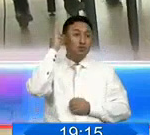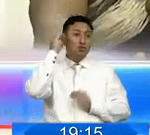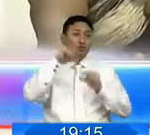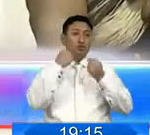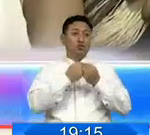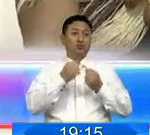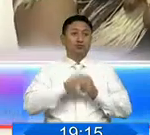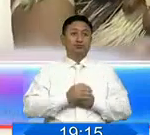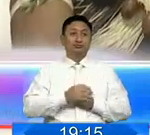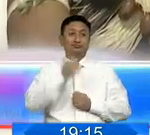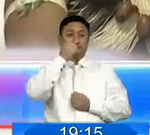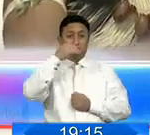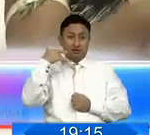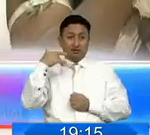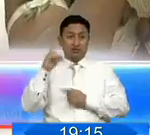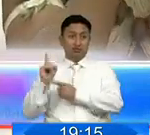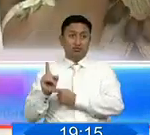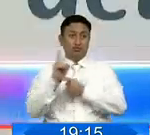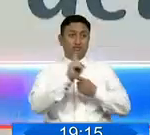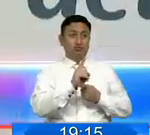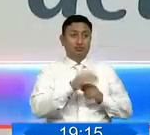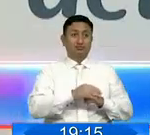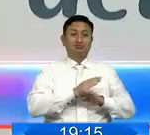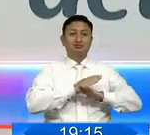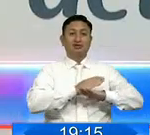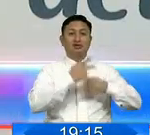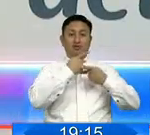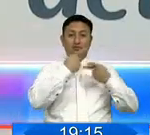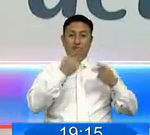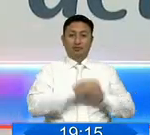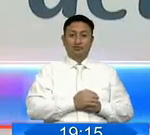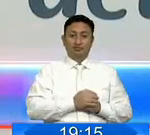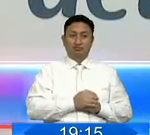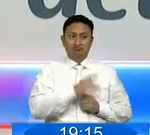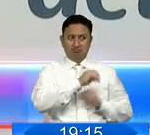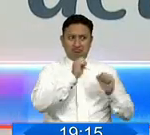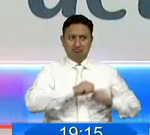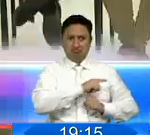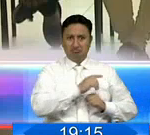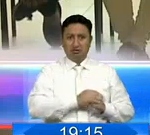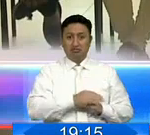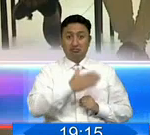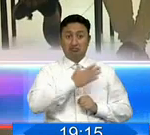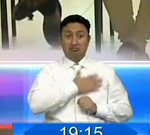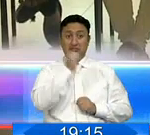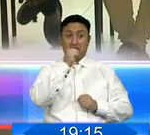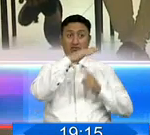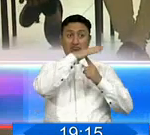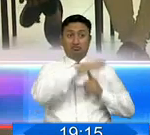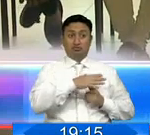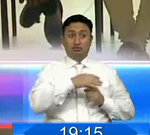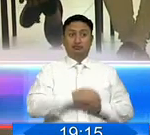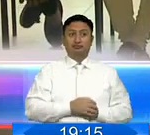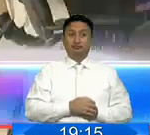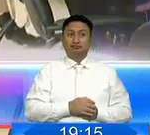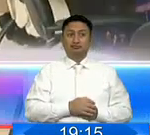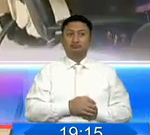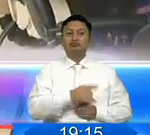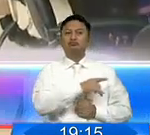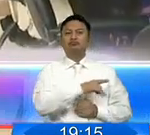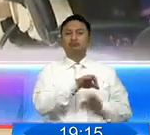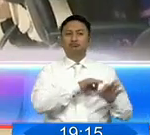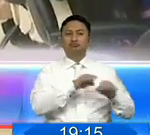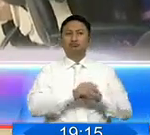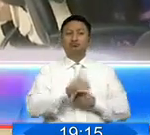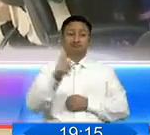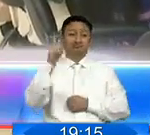de mujeres de la Amazonía acudieron a la Defensoría del Pueblo para denunciar supuestas vulneraciones a sus derechos. Según comentaron las